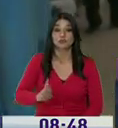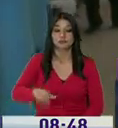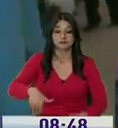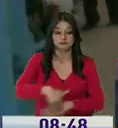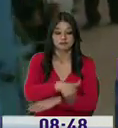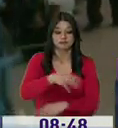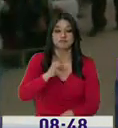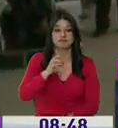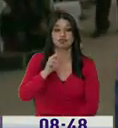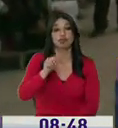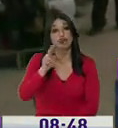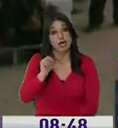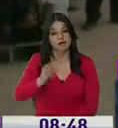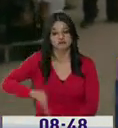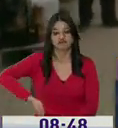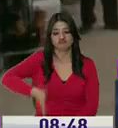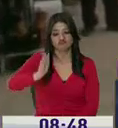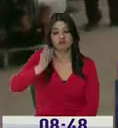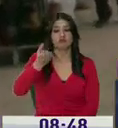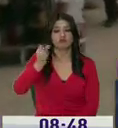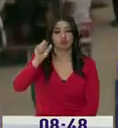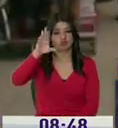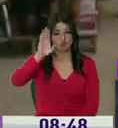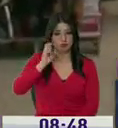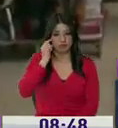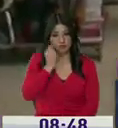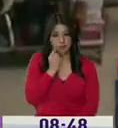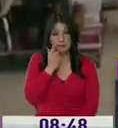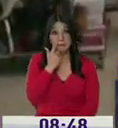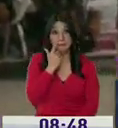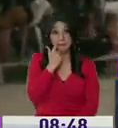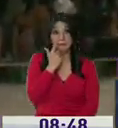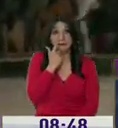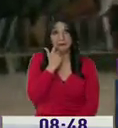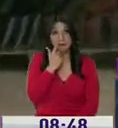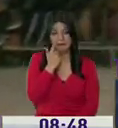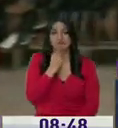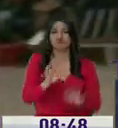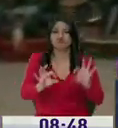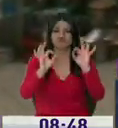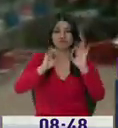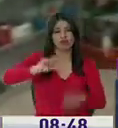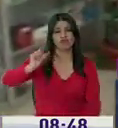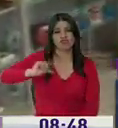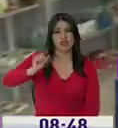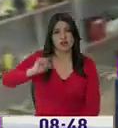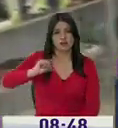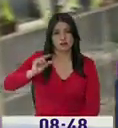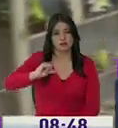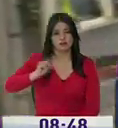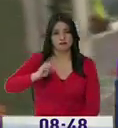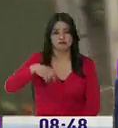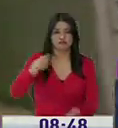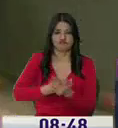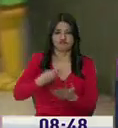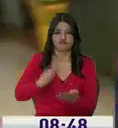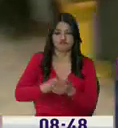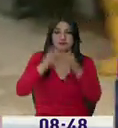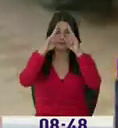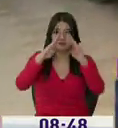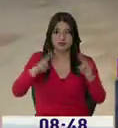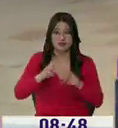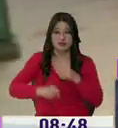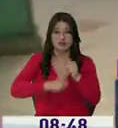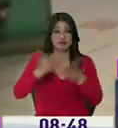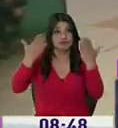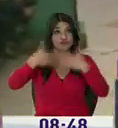Morán Valverde y Mariscal Sucre. Como usted mismo lo ha dicho, estamos con grandes ofertas y promociones por temporada navideña y de fin de año aquí